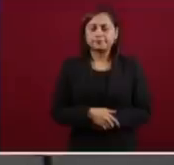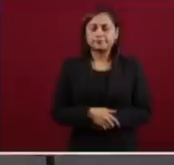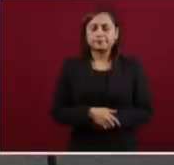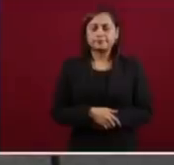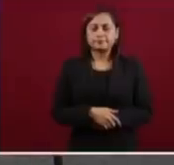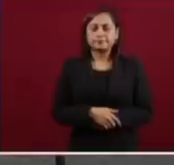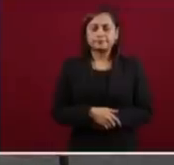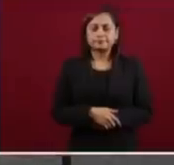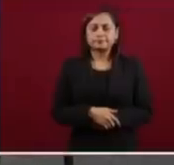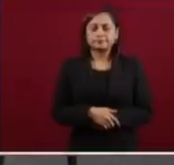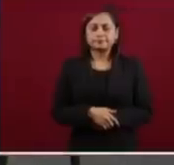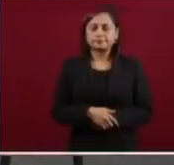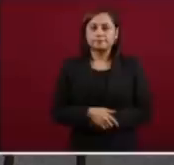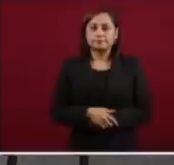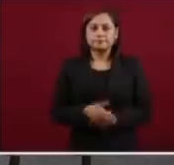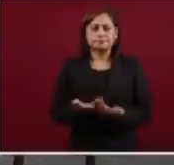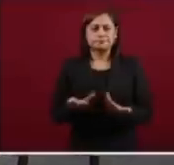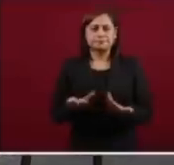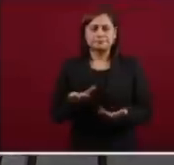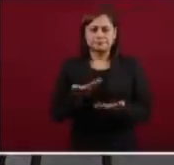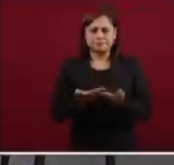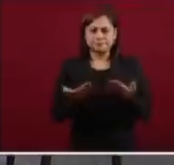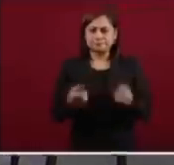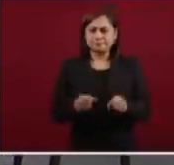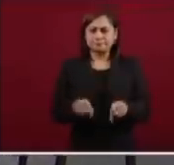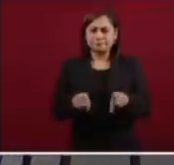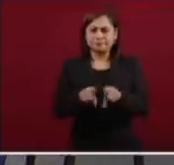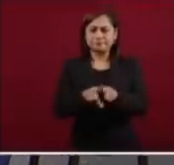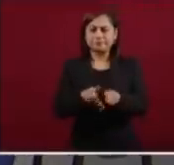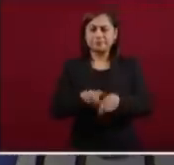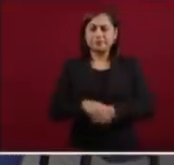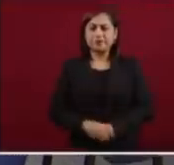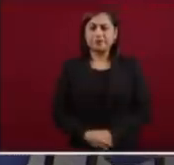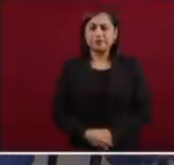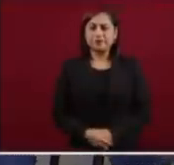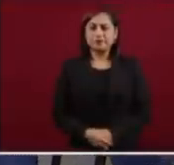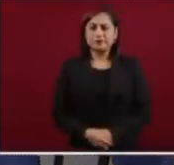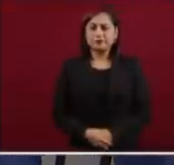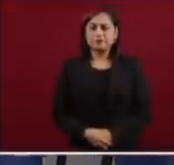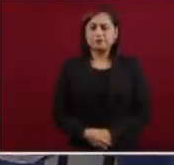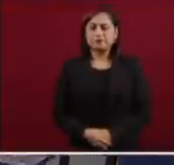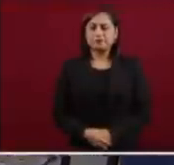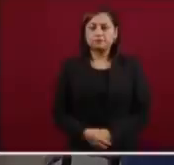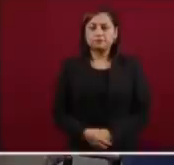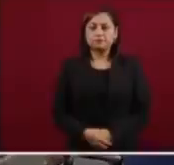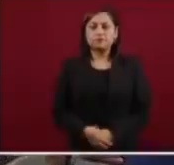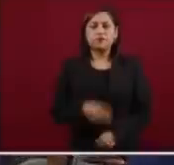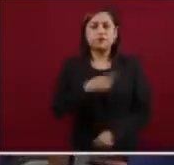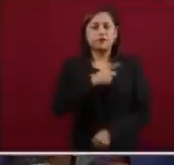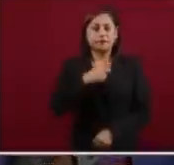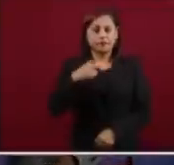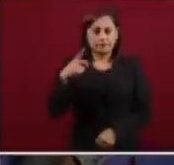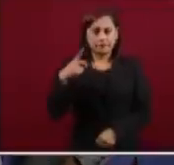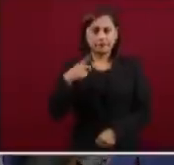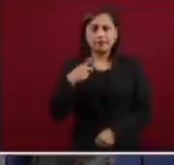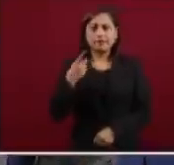entonces es lo mismo tiene que haber una votación